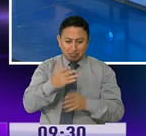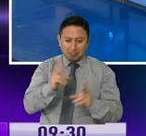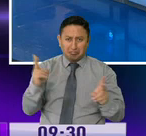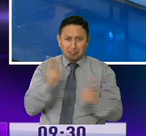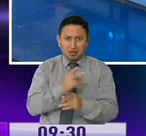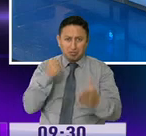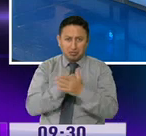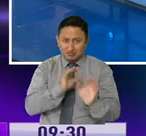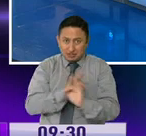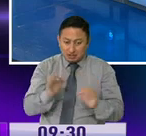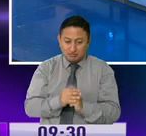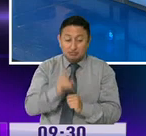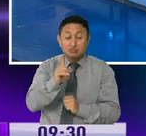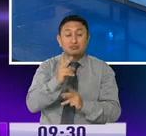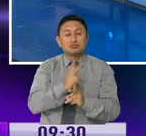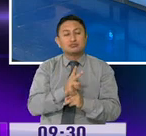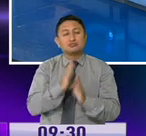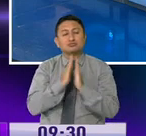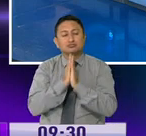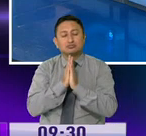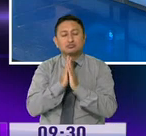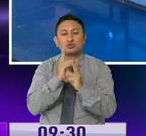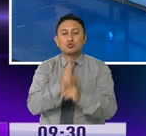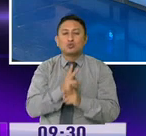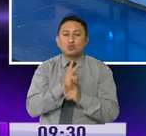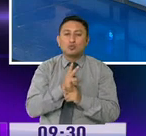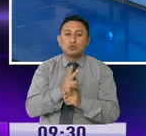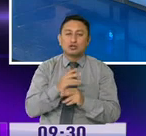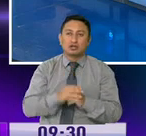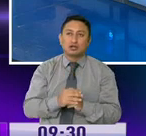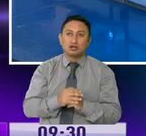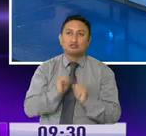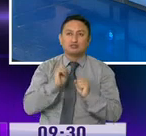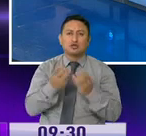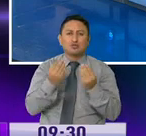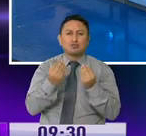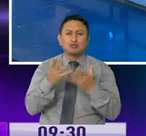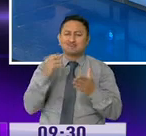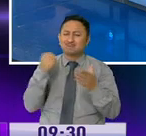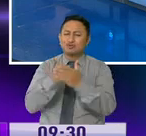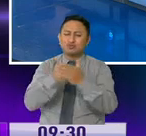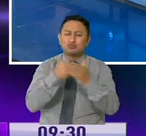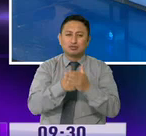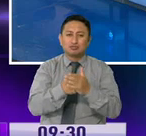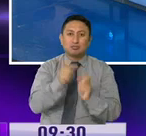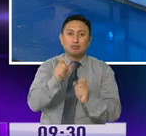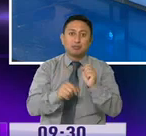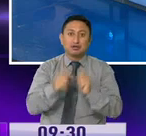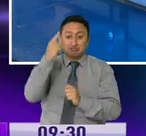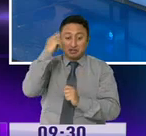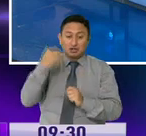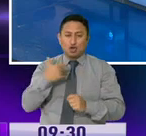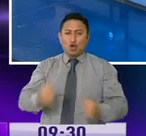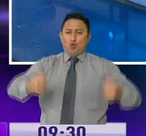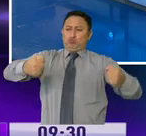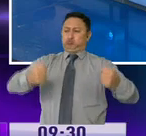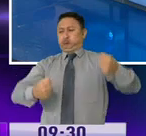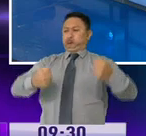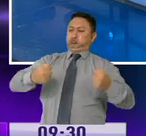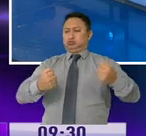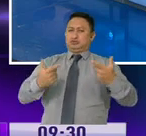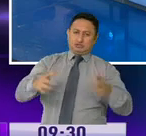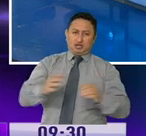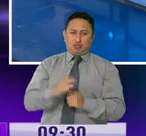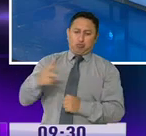que no tengamos accidentes. Manejemos con precaución, por favor. ¿Qué cantidad de accidentes? Por favor, o sea, la gente cree que porque tiene un carro grande o moderno